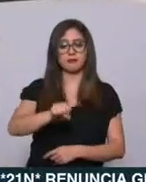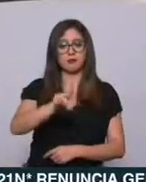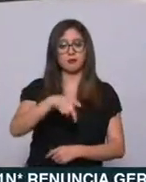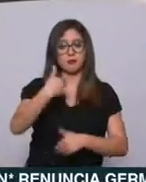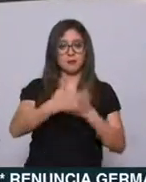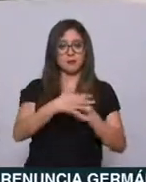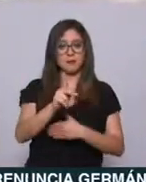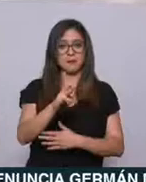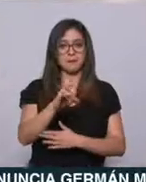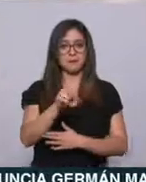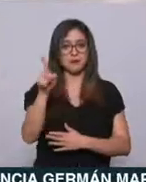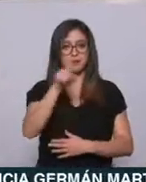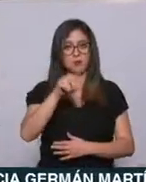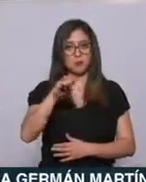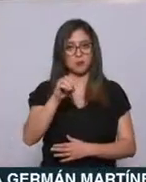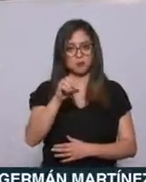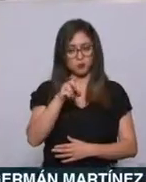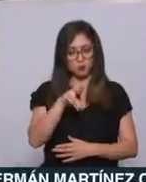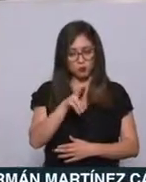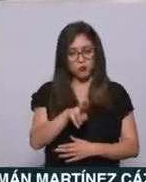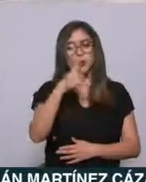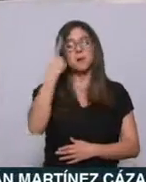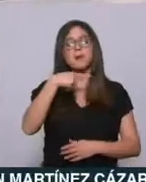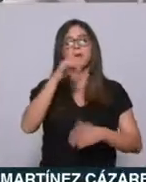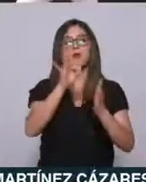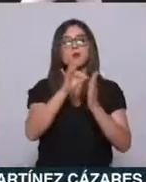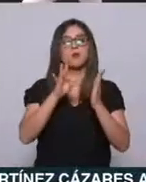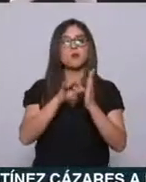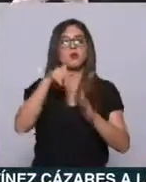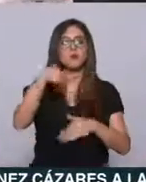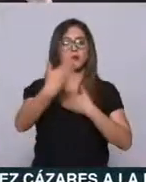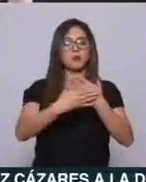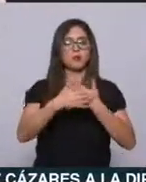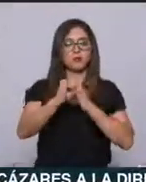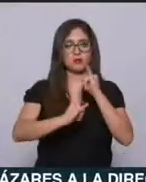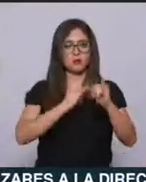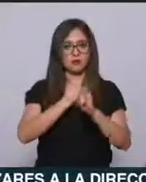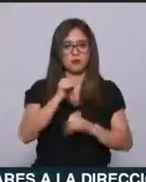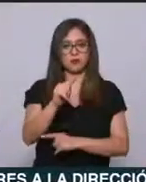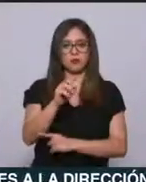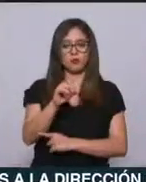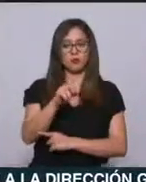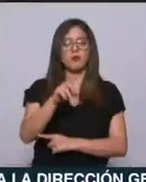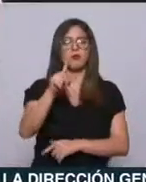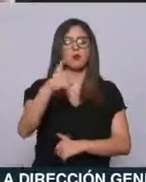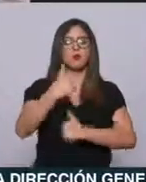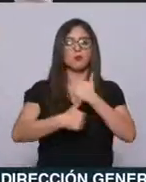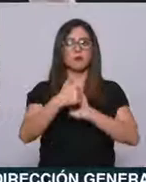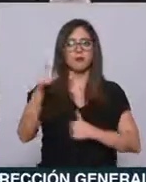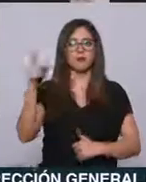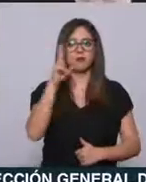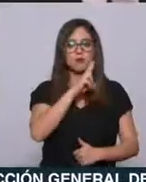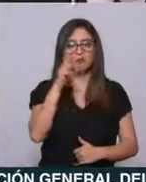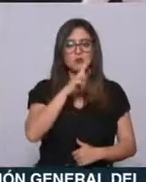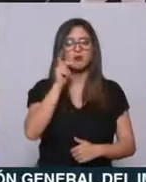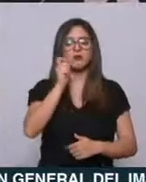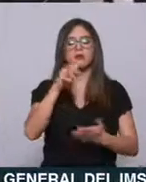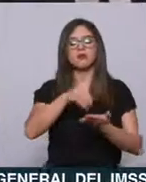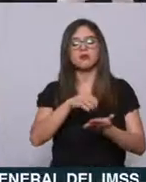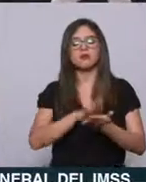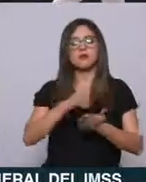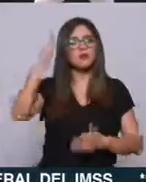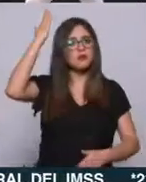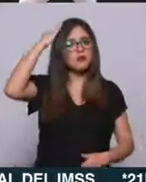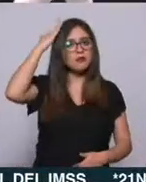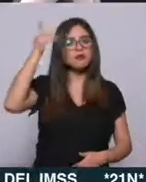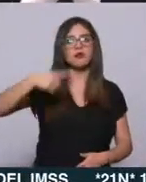Prix de Moscú, evento que otorgará puntos para el ranking internacional. Toledo tomará parte en la competencia rusa, donde se darán cita las líderes de la